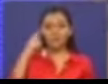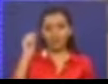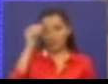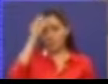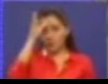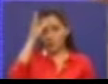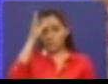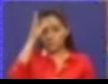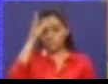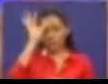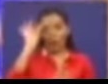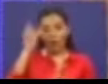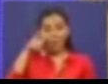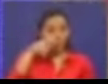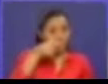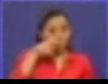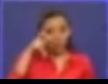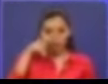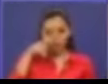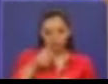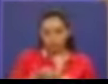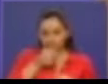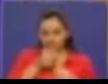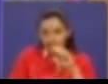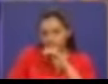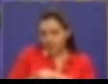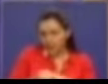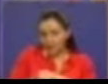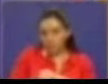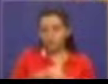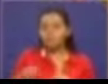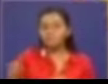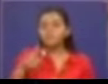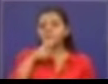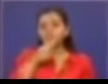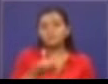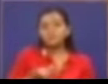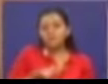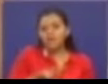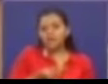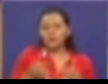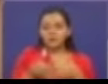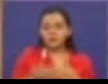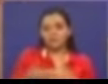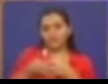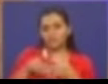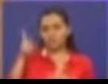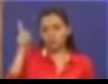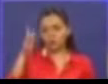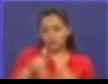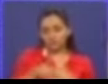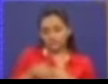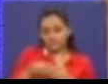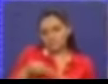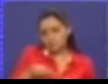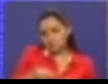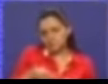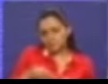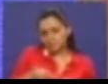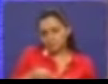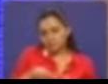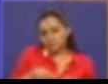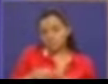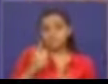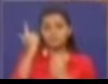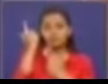Unidos. Y nos manejaban toda la inteligencia de las Fuerzas Armadas. Y la Fuerza Terrestre, la inteligencia fue dirigida 10 años